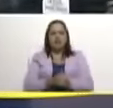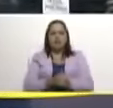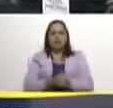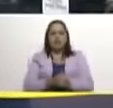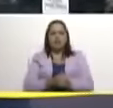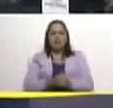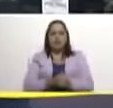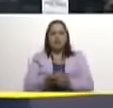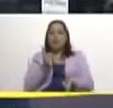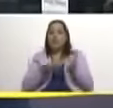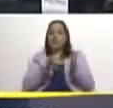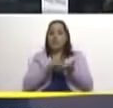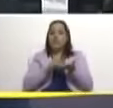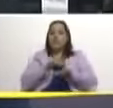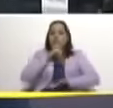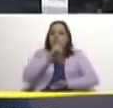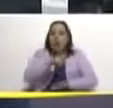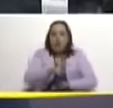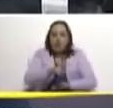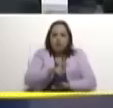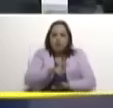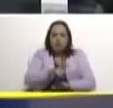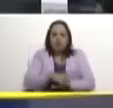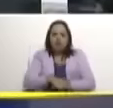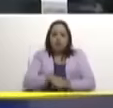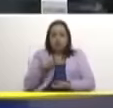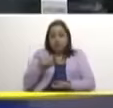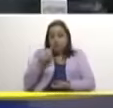veces malvados, agrego yo.